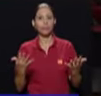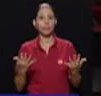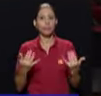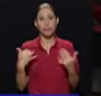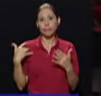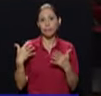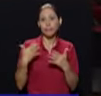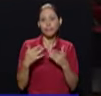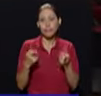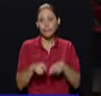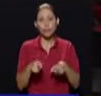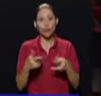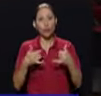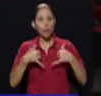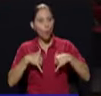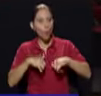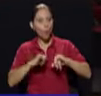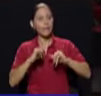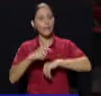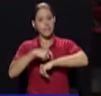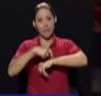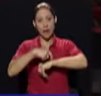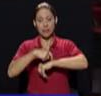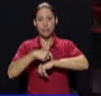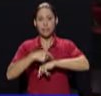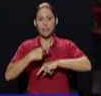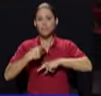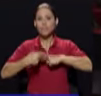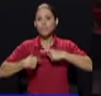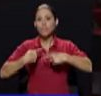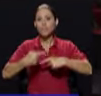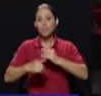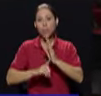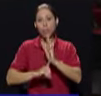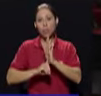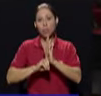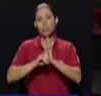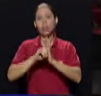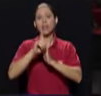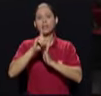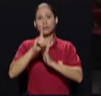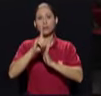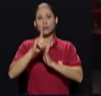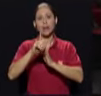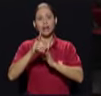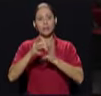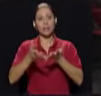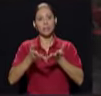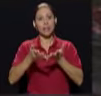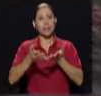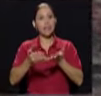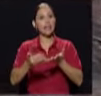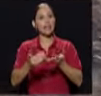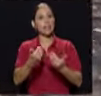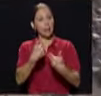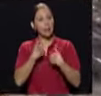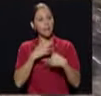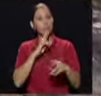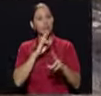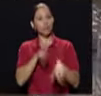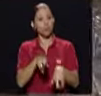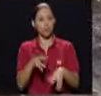estamos, todavía estamos en fase de desarrollar y cosechar